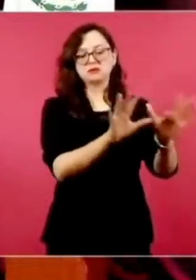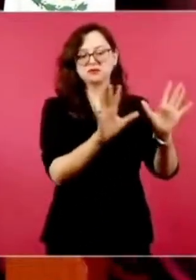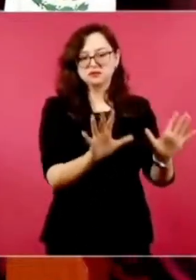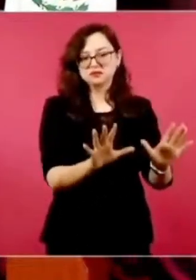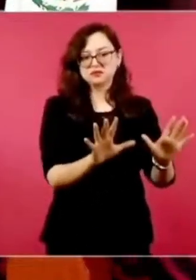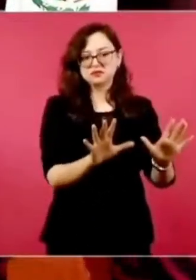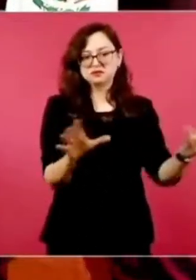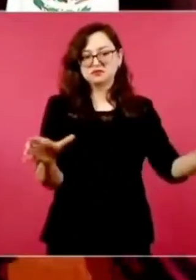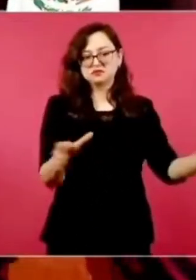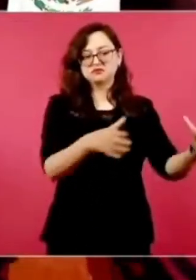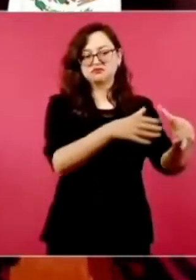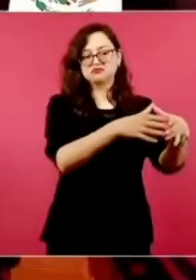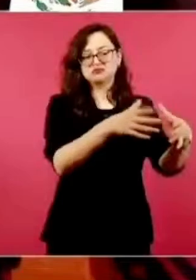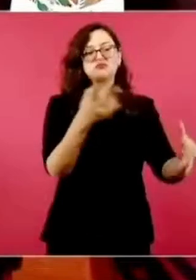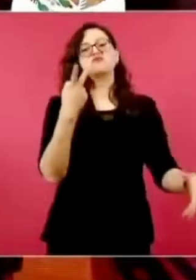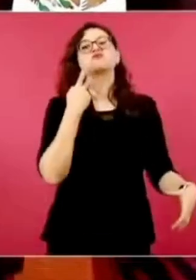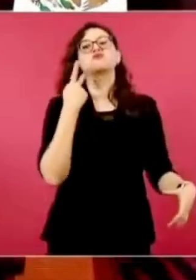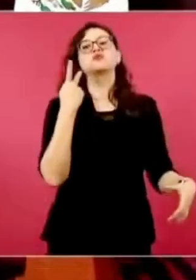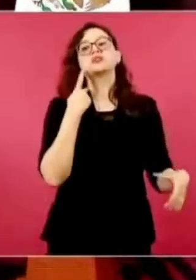clase política.